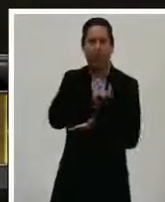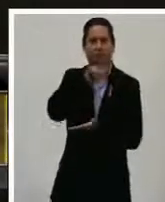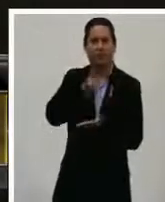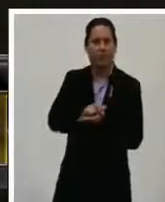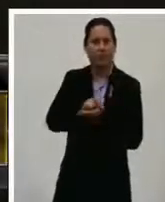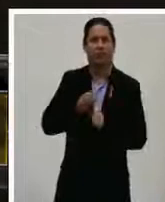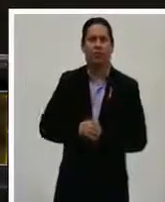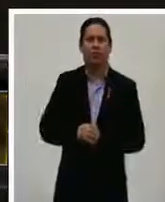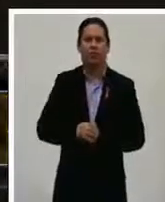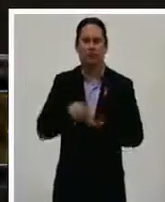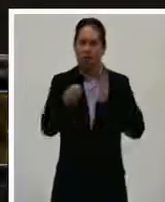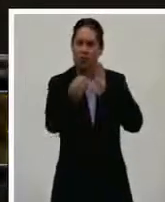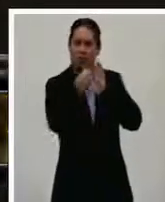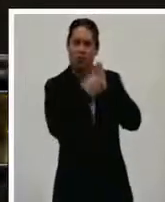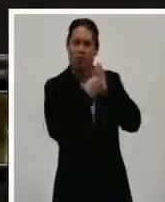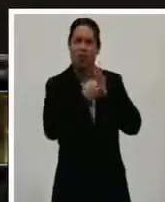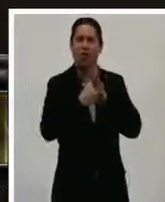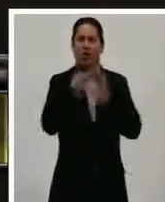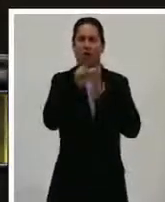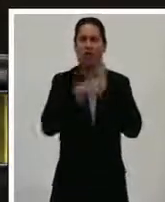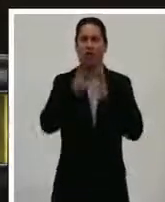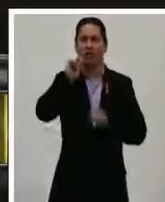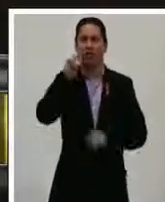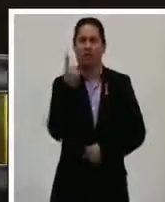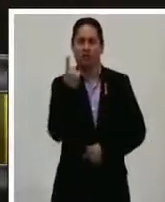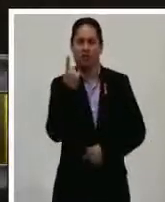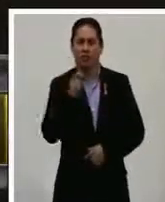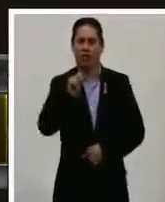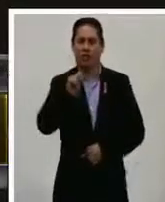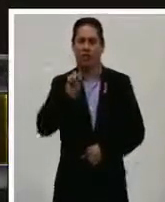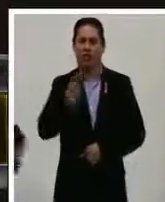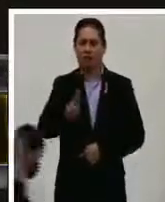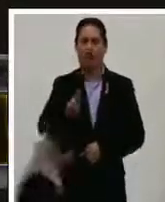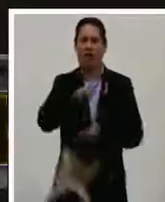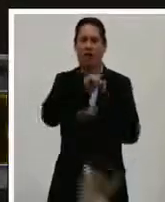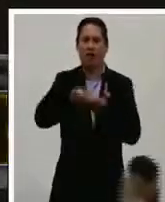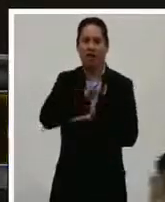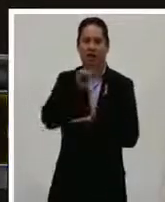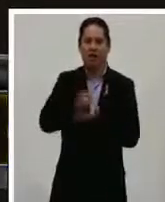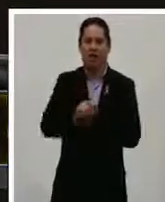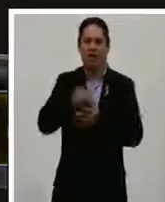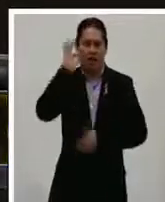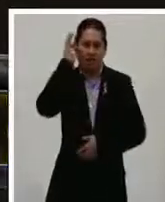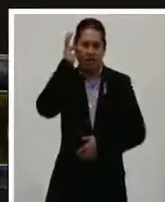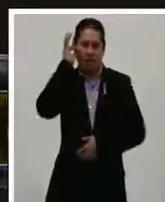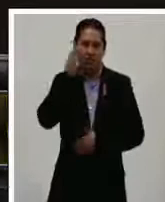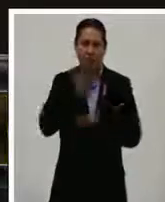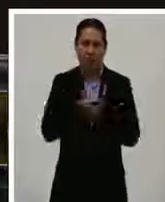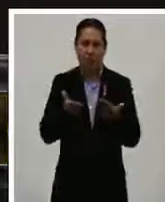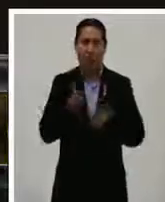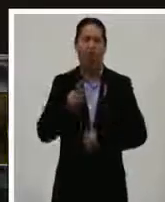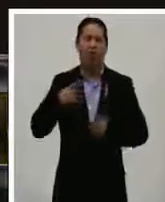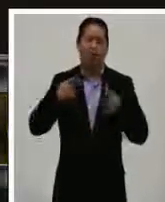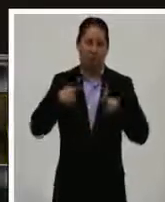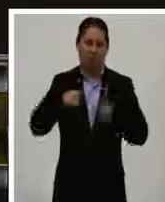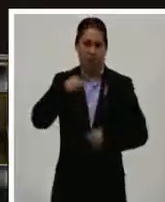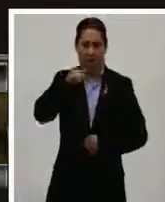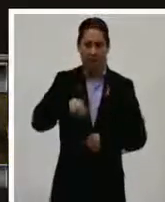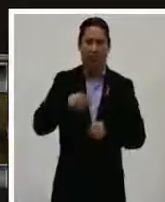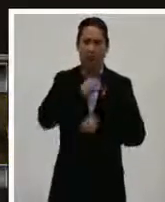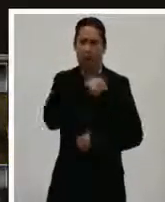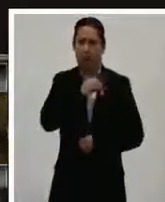por el que se adiciona el artículo 31 0 a la ley del servicio civil del estado y los municipios de chiapas